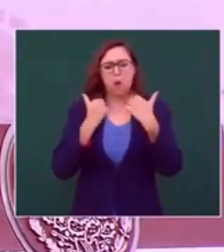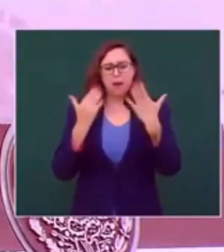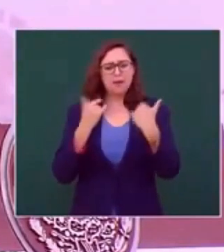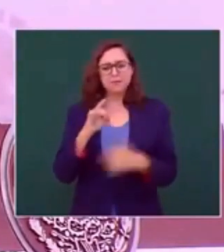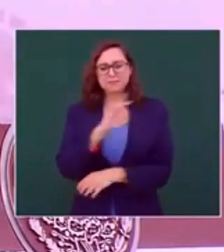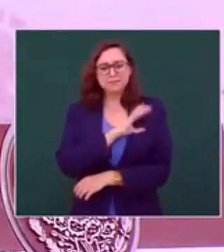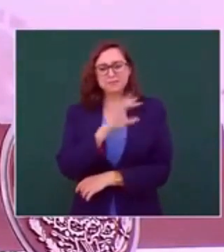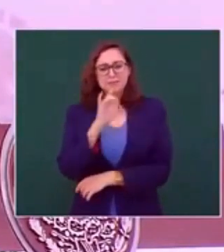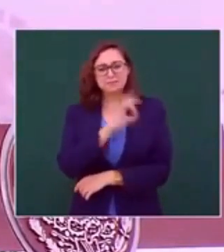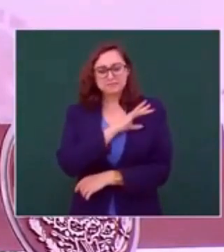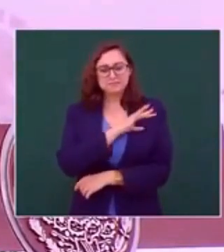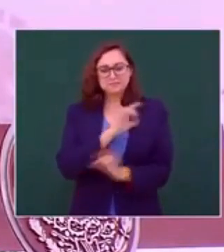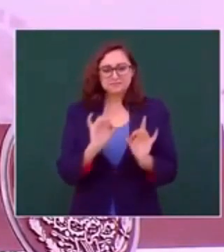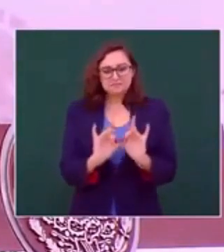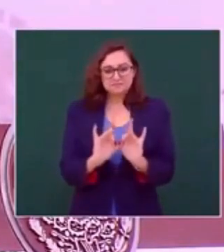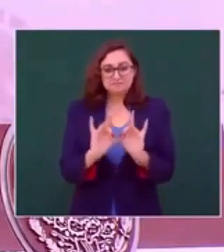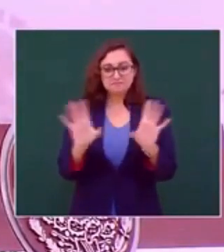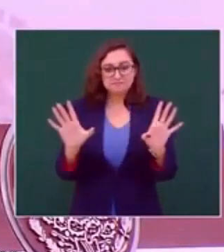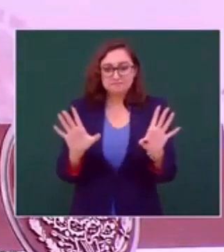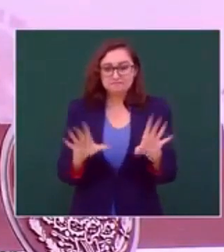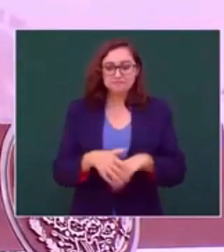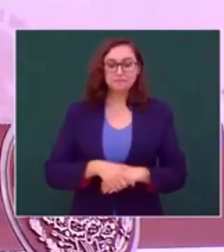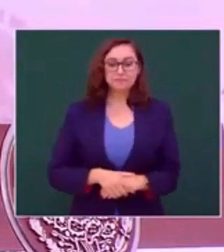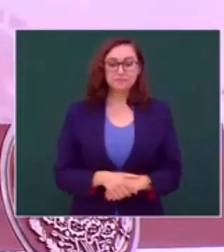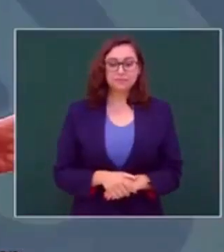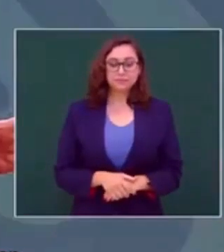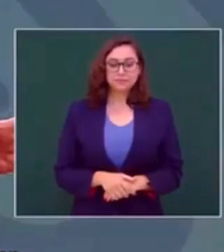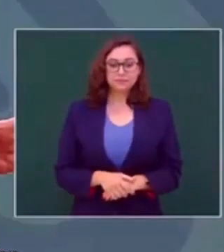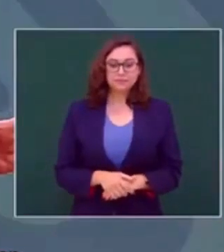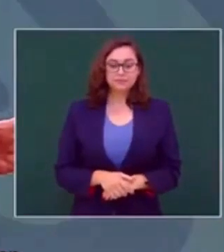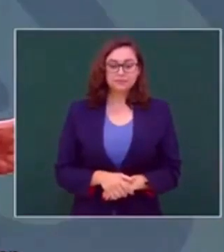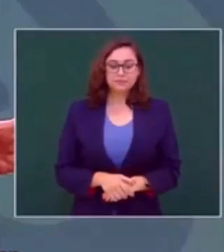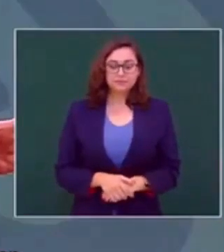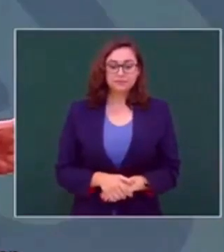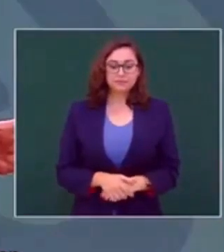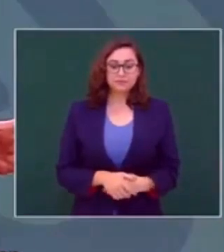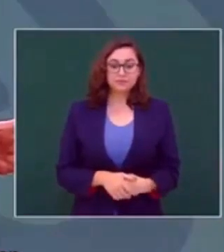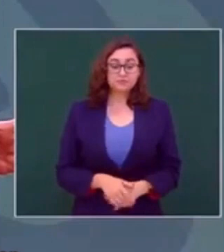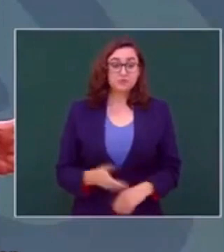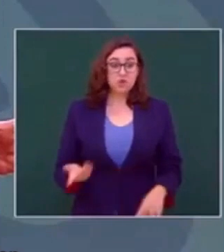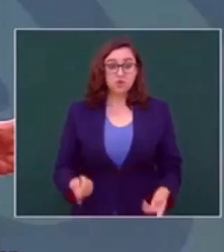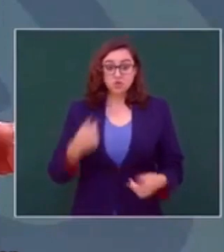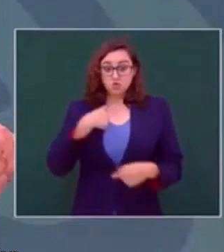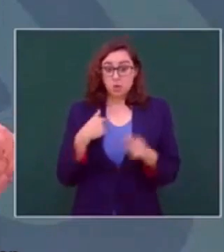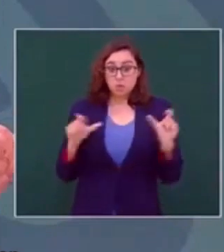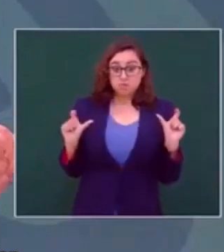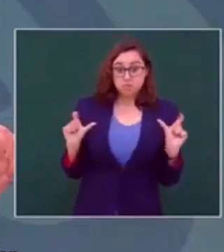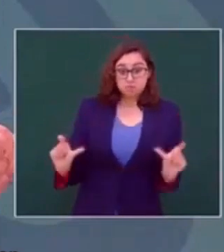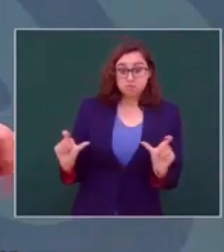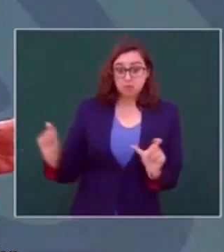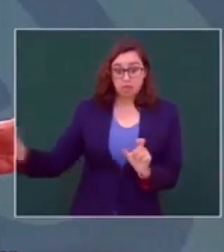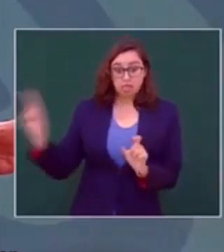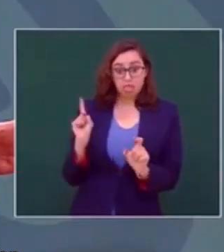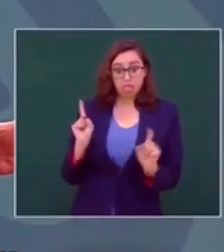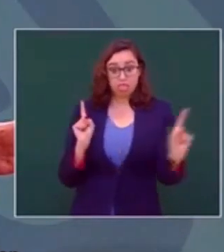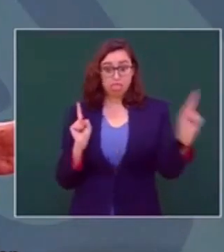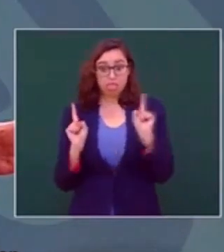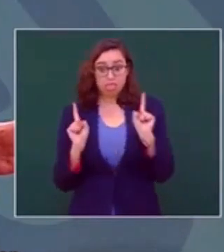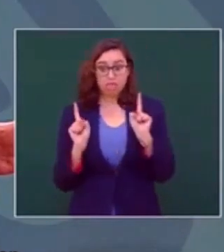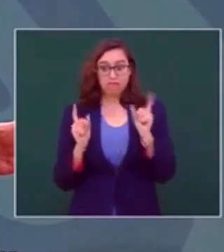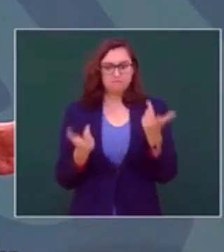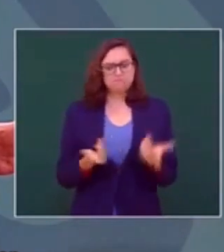adversa y por eso no traigo guardaespaldas ni me